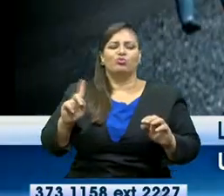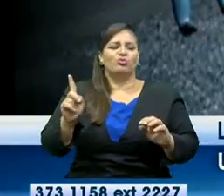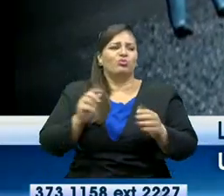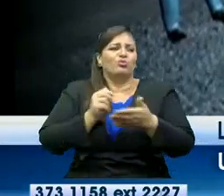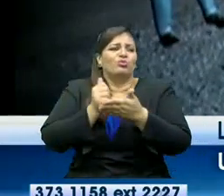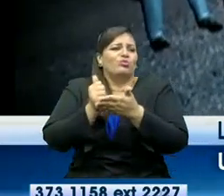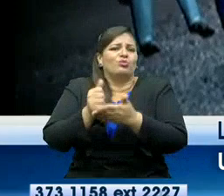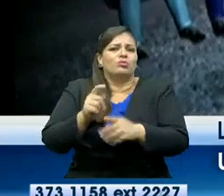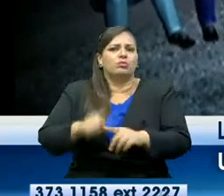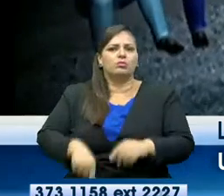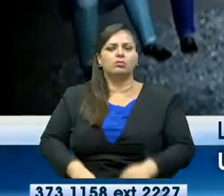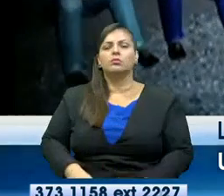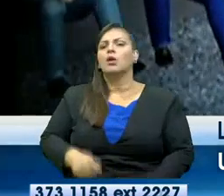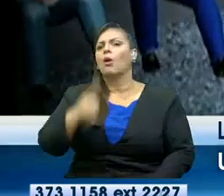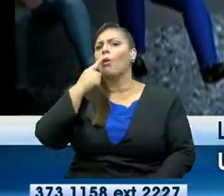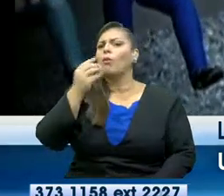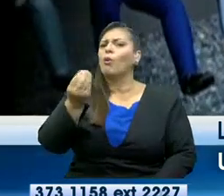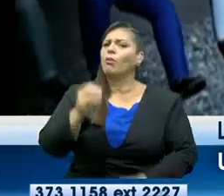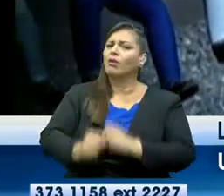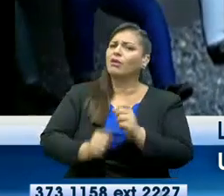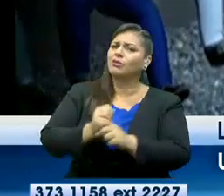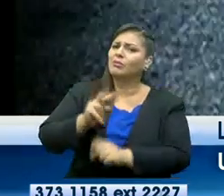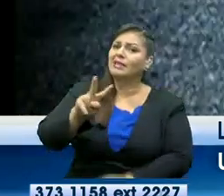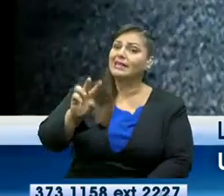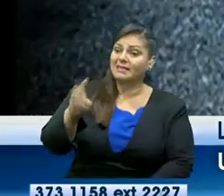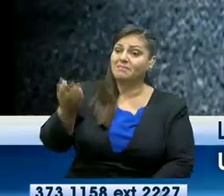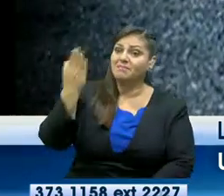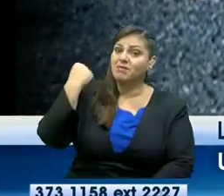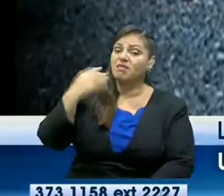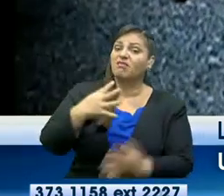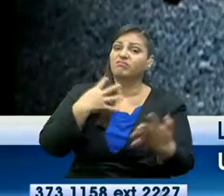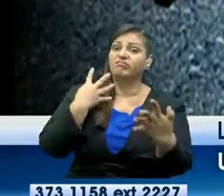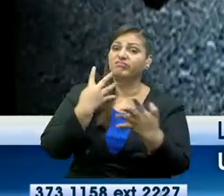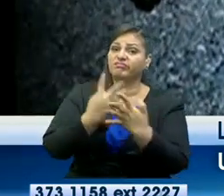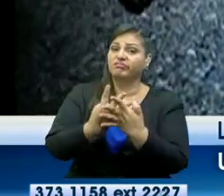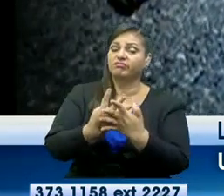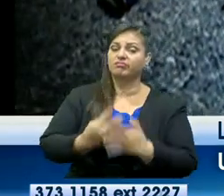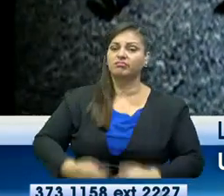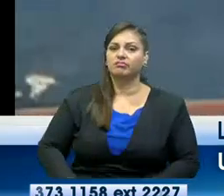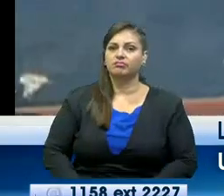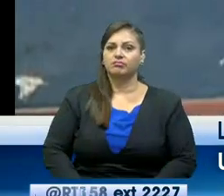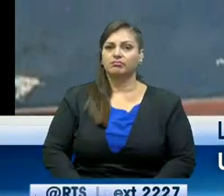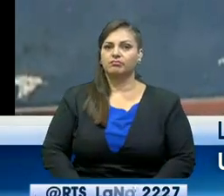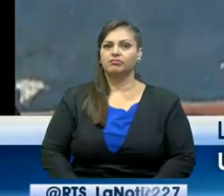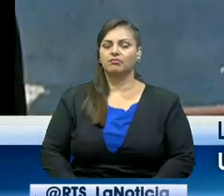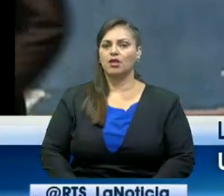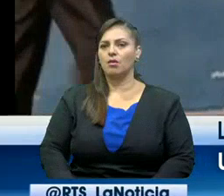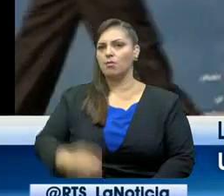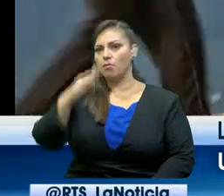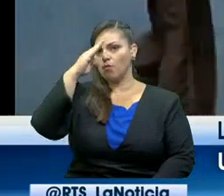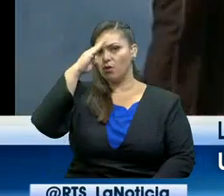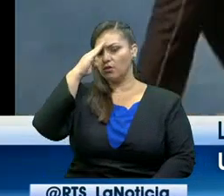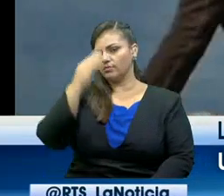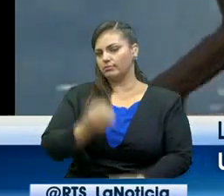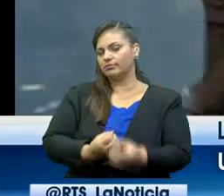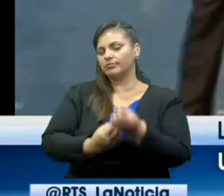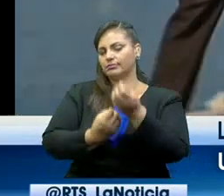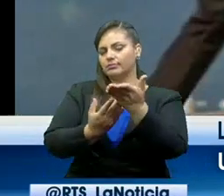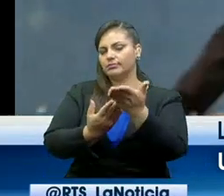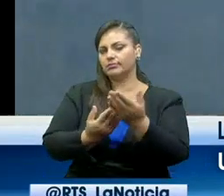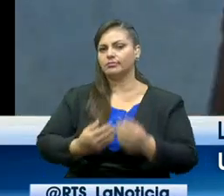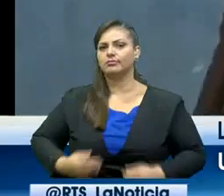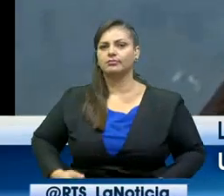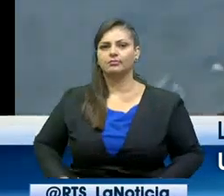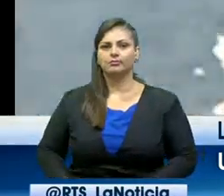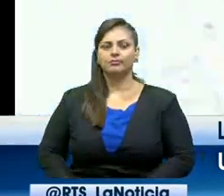su pasado judicial. Hasta refieren que hace poco tiempo salió de prisión. Sin embargo, la policía tiene otra hipótesis